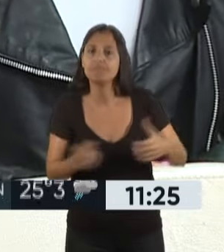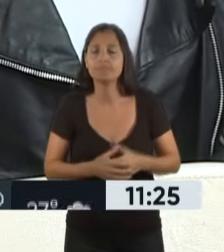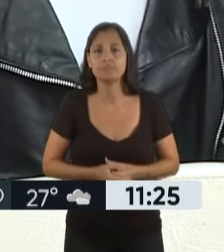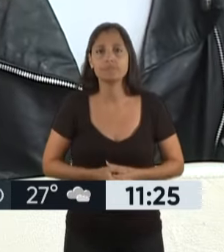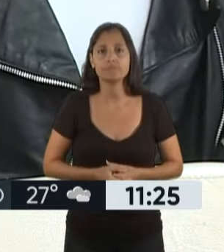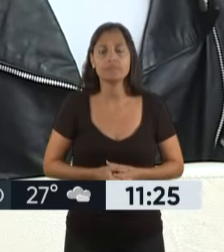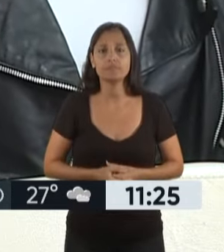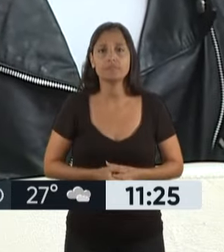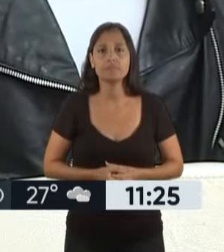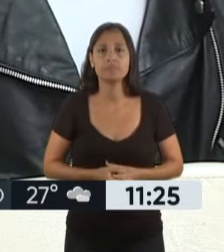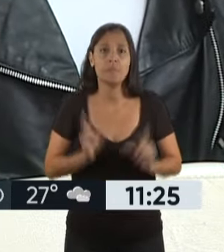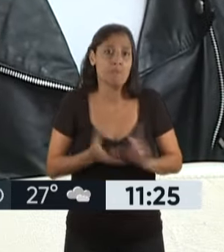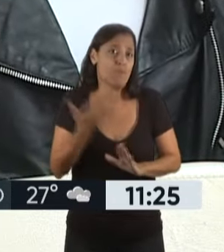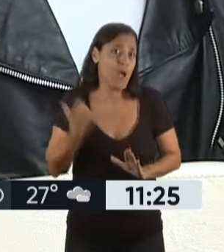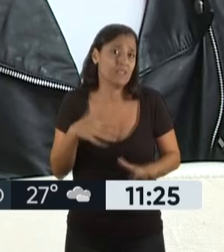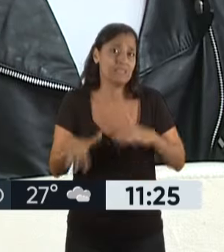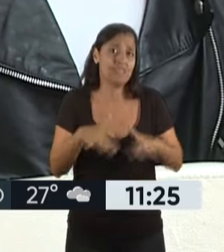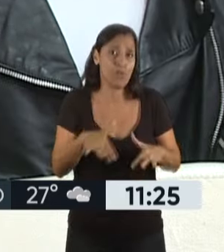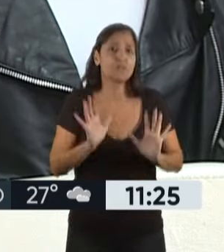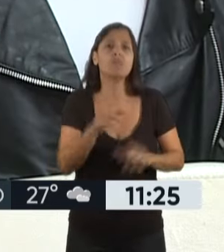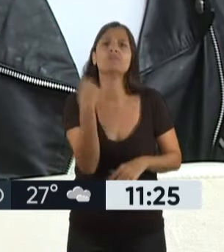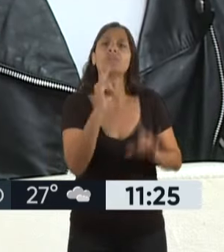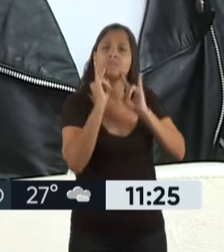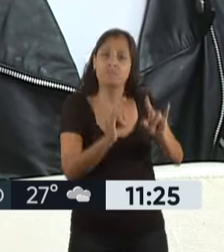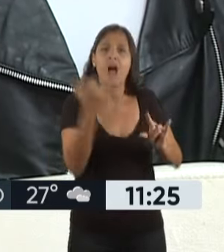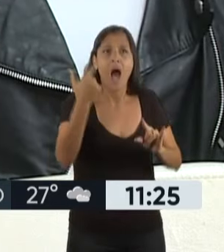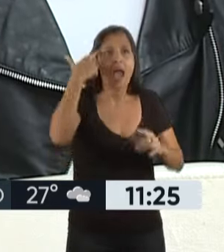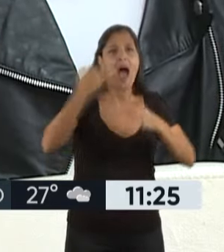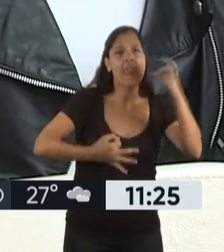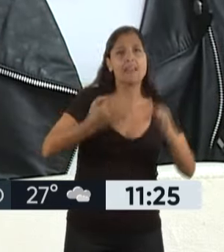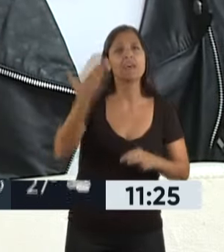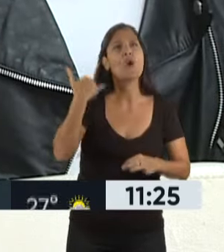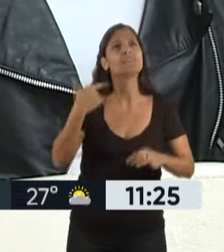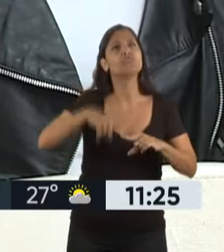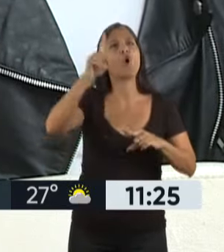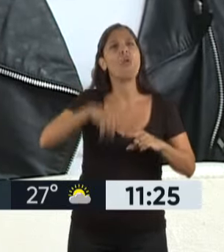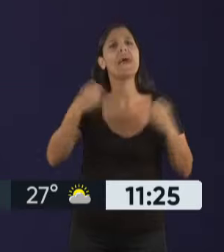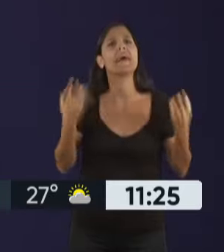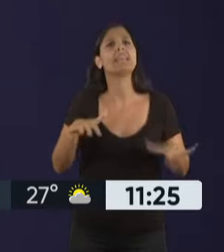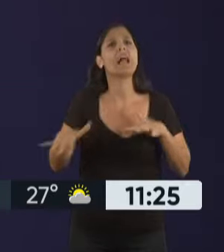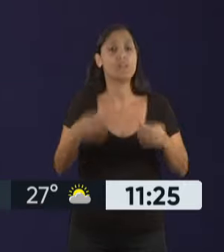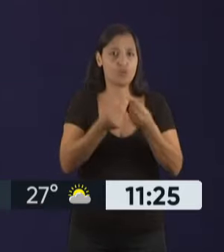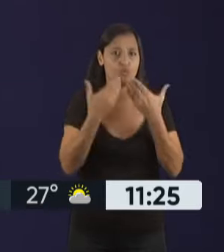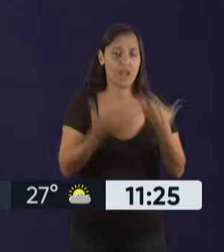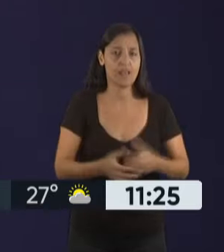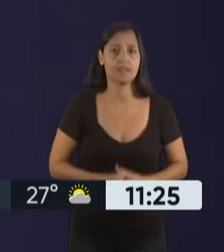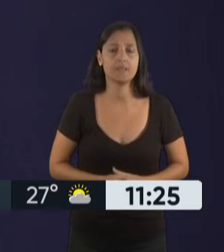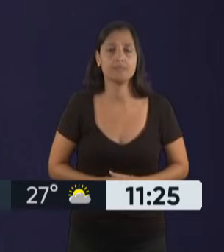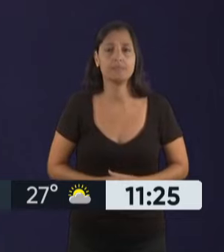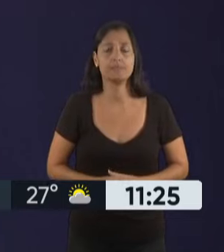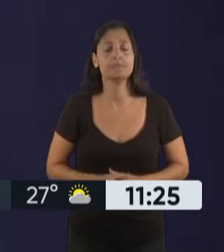comentarios de lo que sucedió ayer analizando lo que sucedió gracias no a